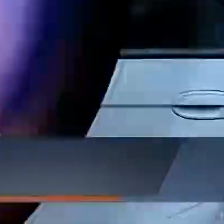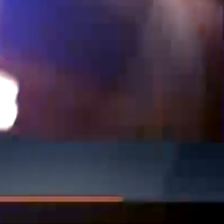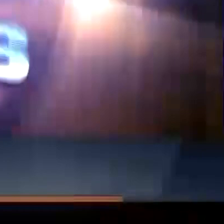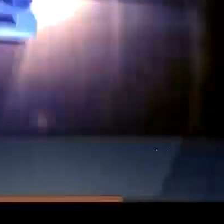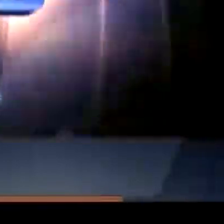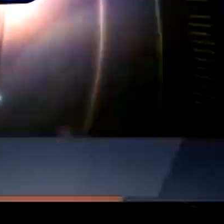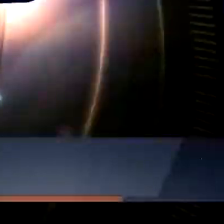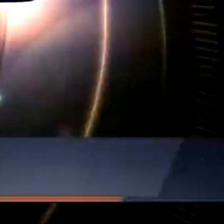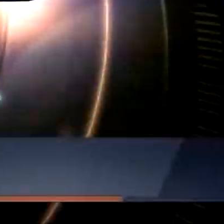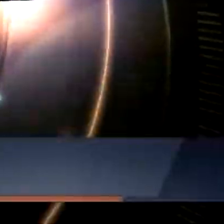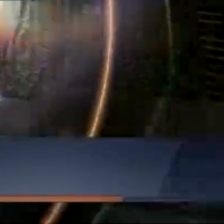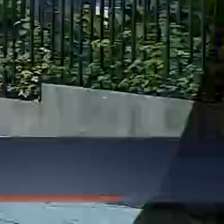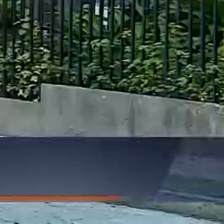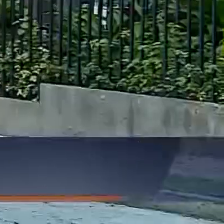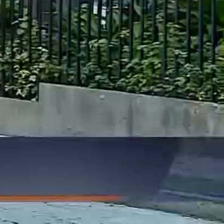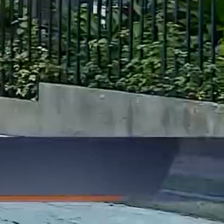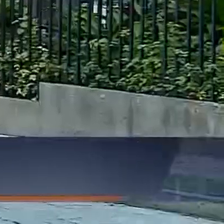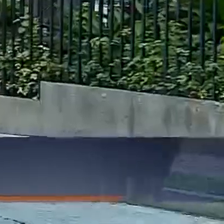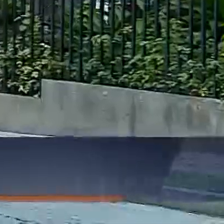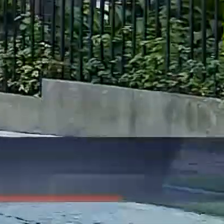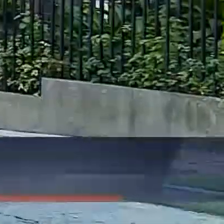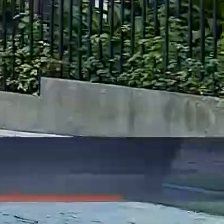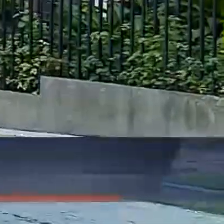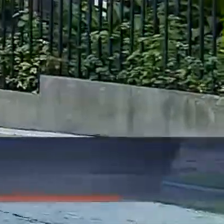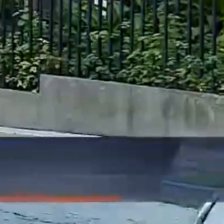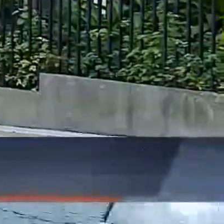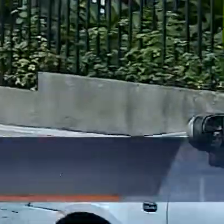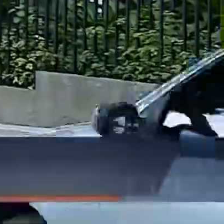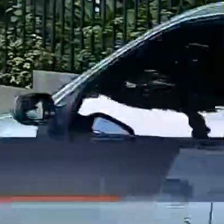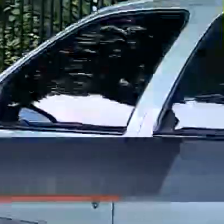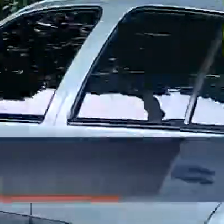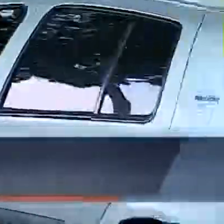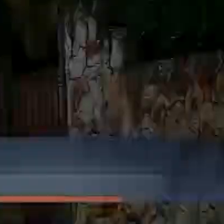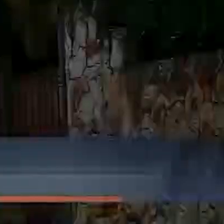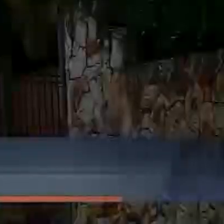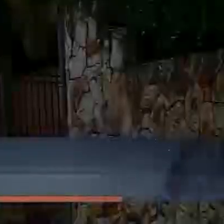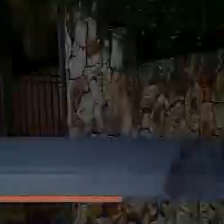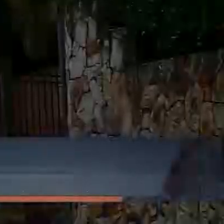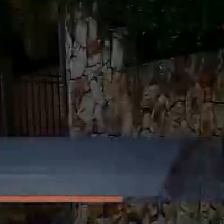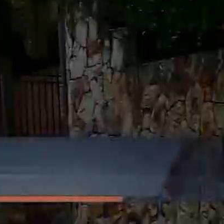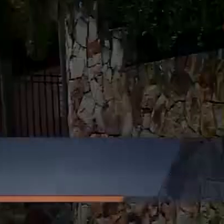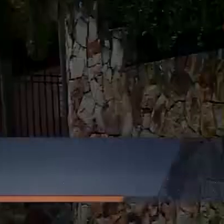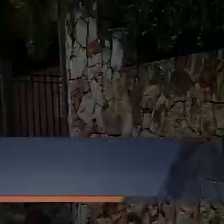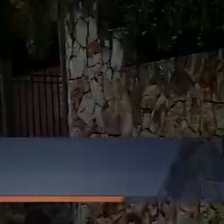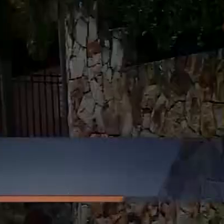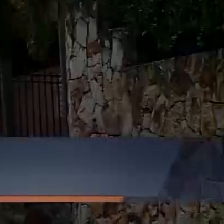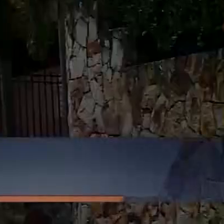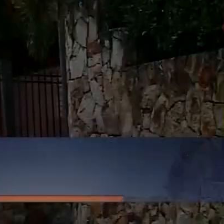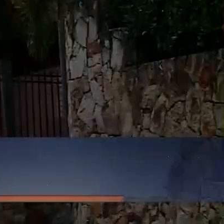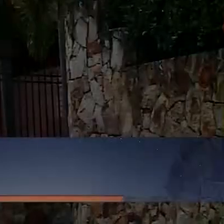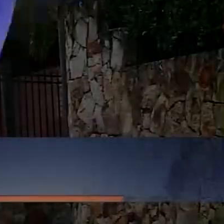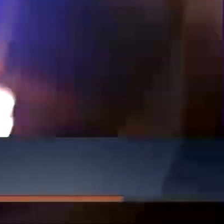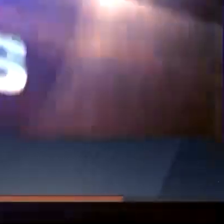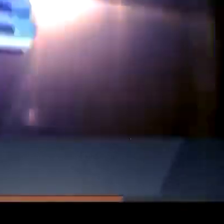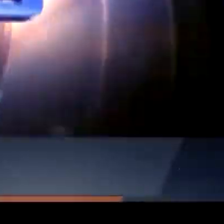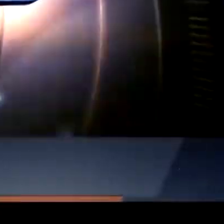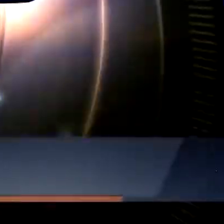salvó. En este asalto, algunos de los presuntos delincuentes iban con prendas de la